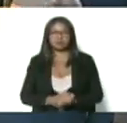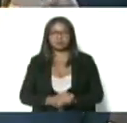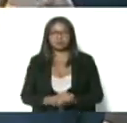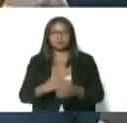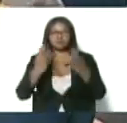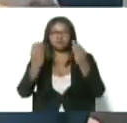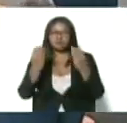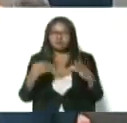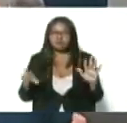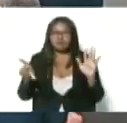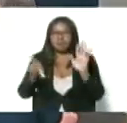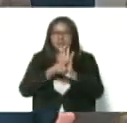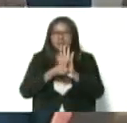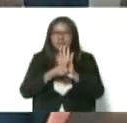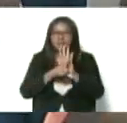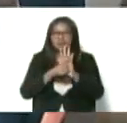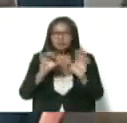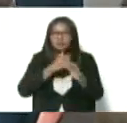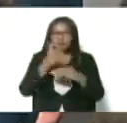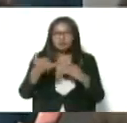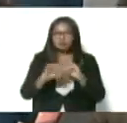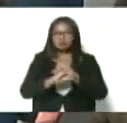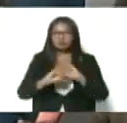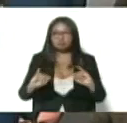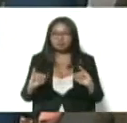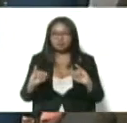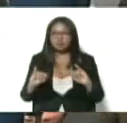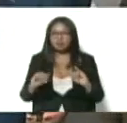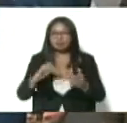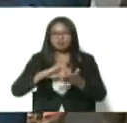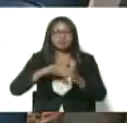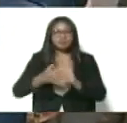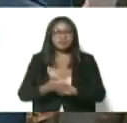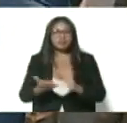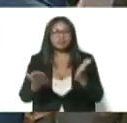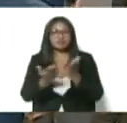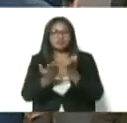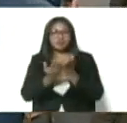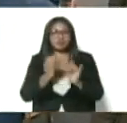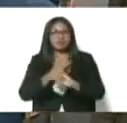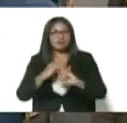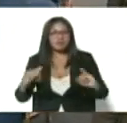leyes que vamos a proyectos de leyes para que sean estudiados